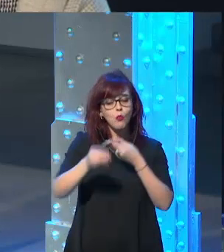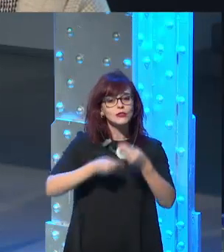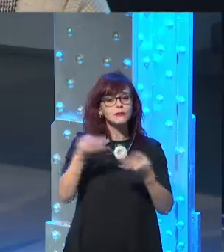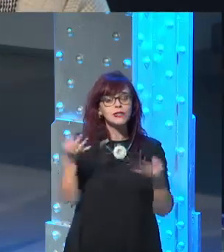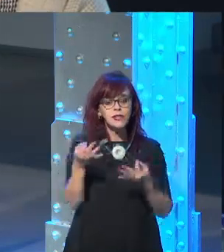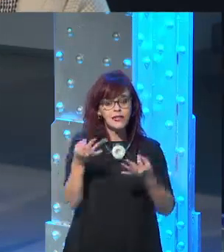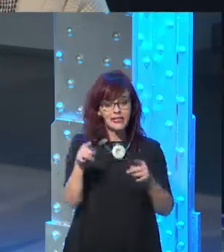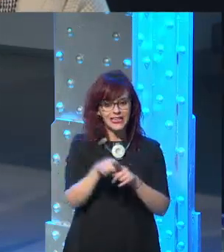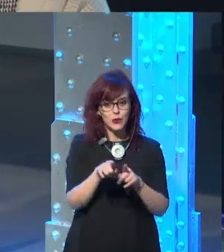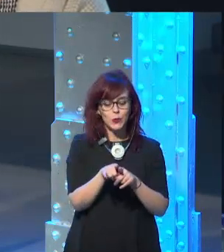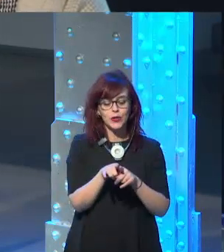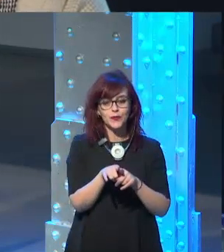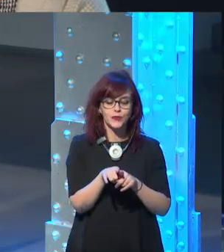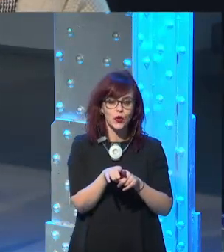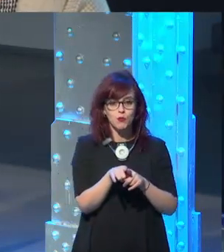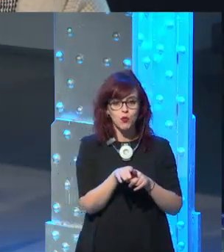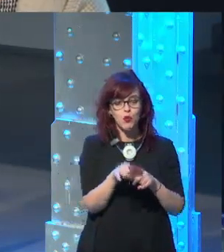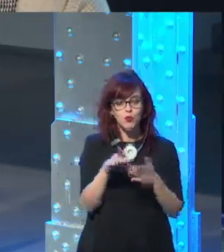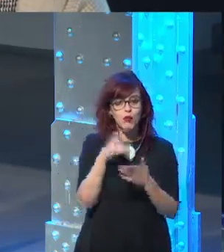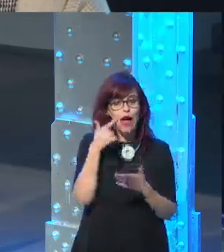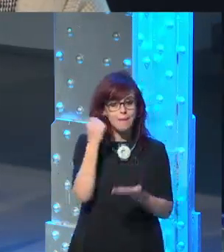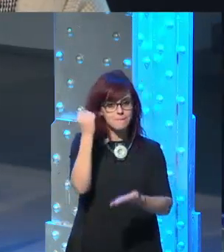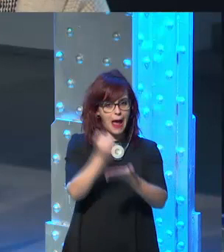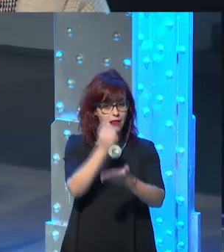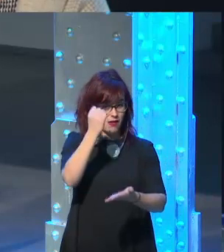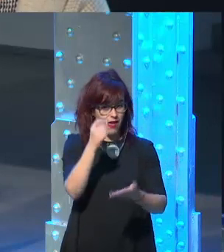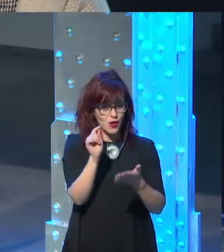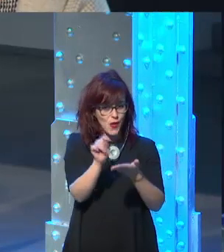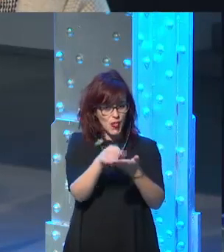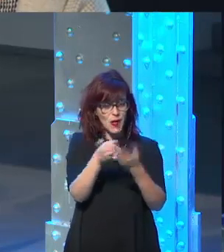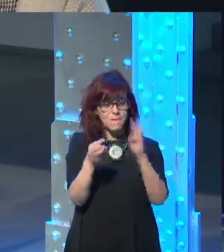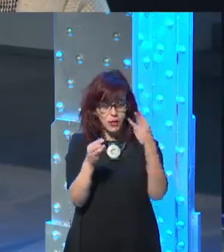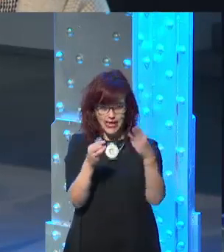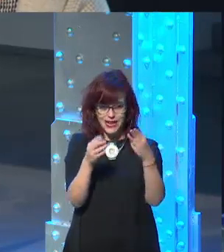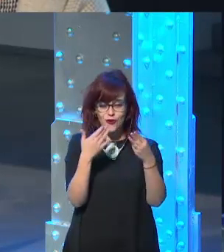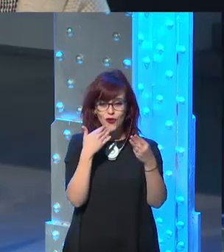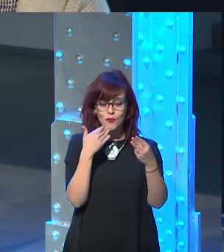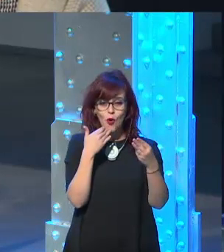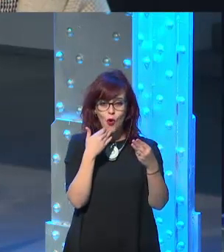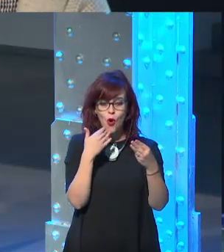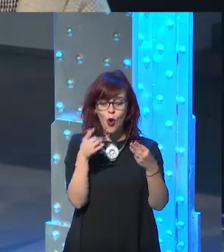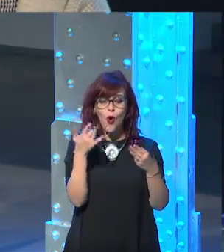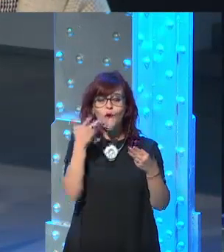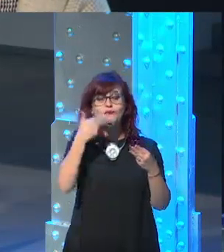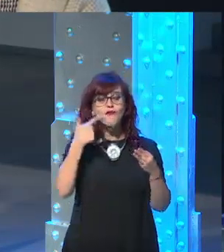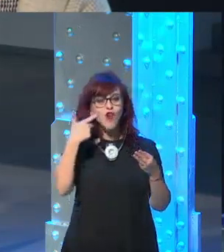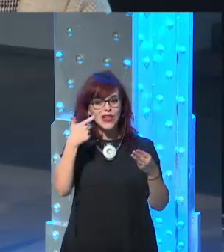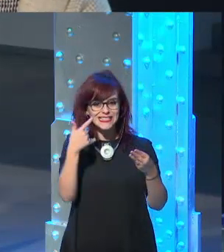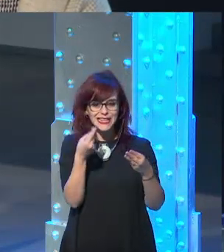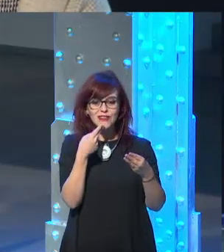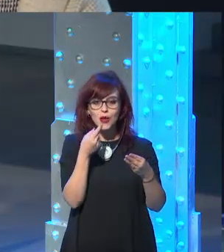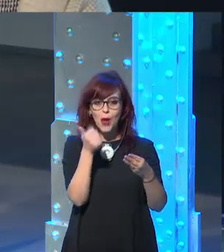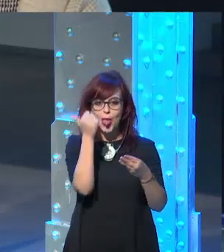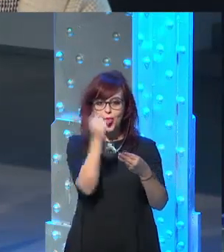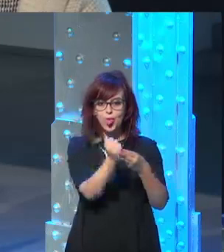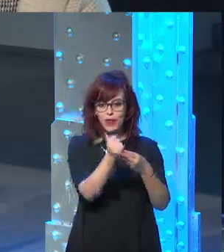hacemos es ponerle una marca para que así podamos identificar la proteína fácilmente. Entonces le ponemos una proteína fluorescente de manera que es muy